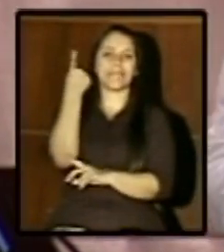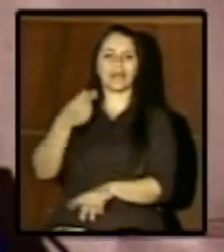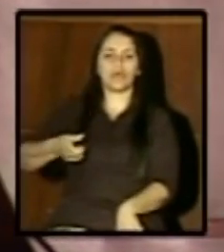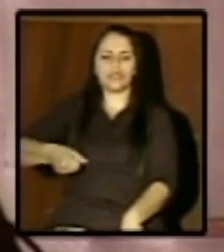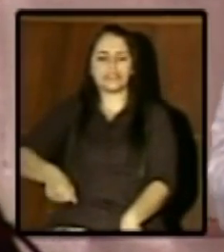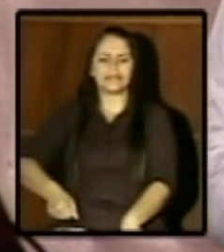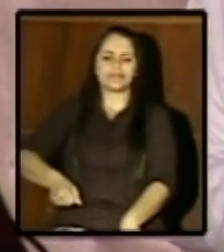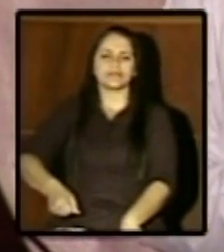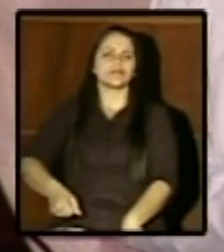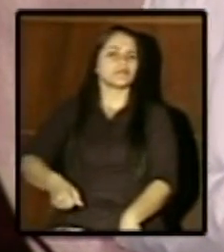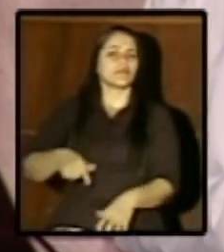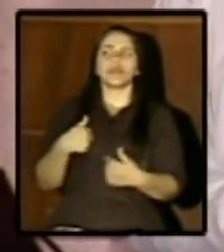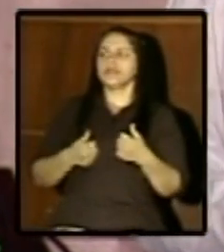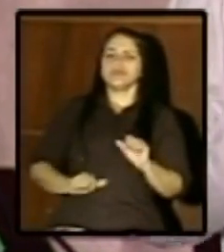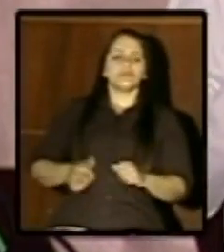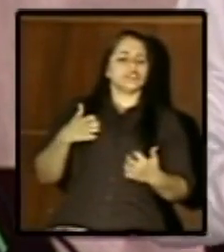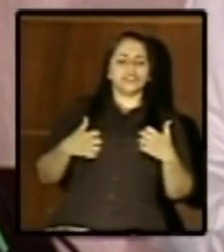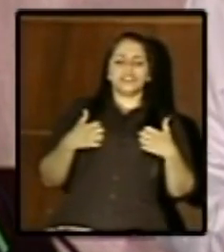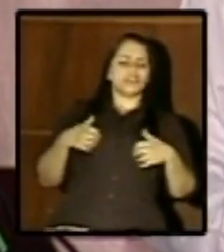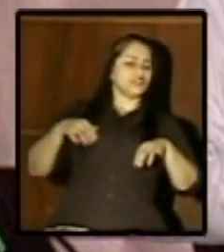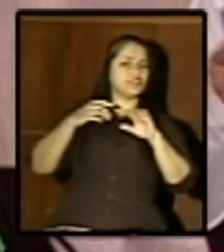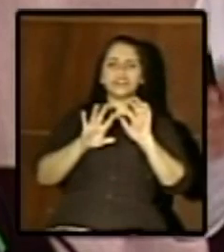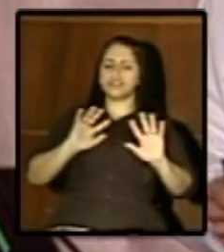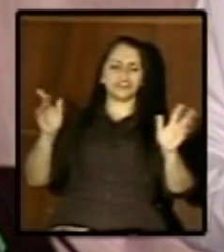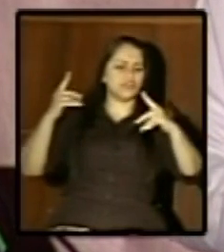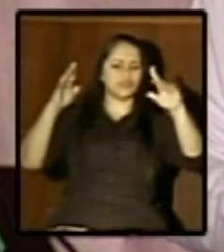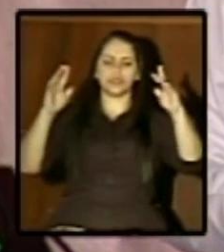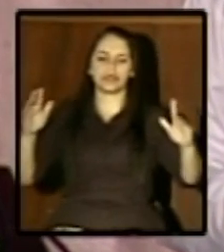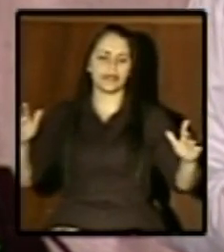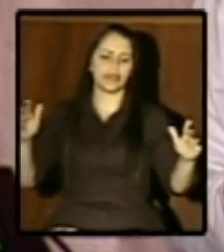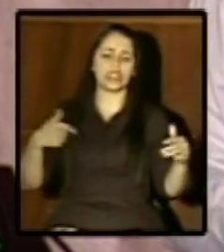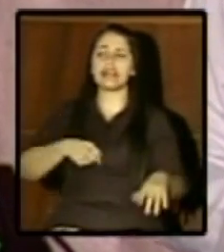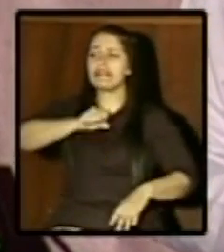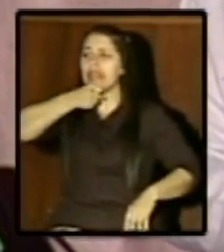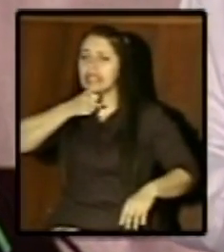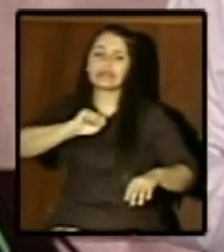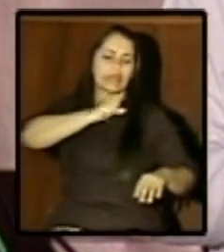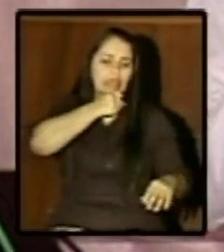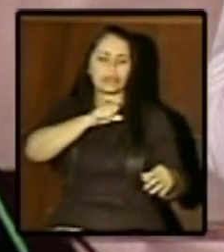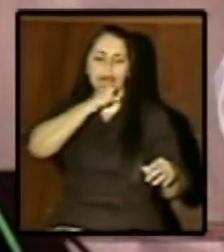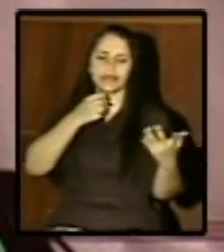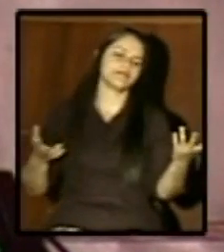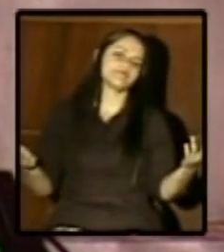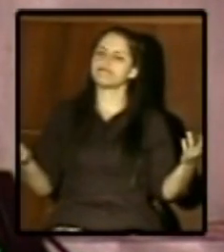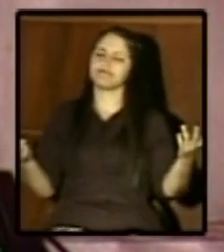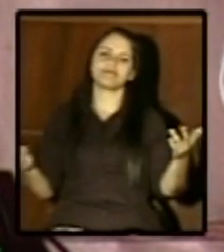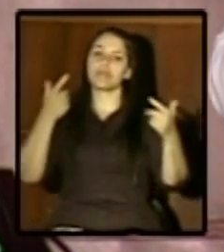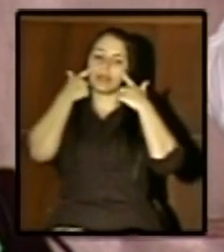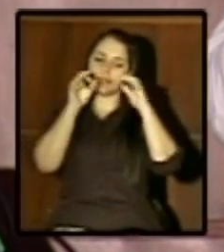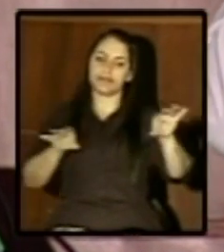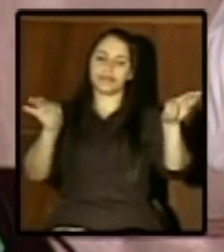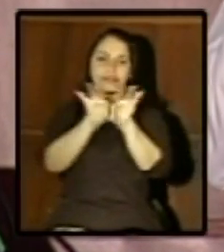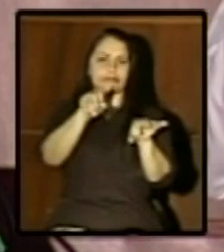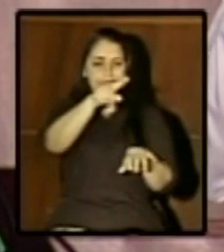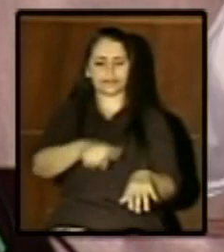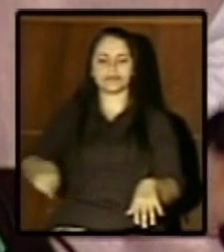adecuada. El bastón, yo sé que somos un poco enemigos del bastón, pues eso es un estigma de que